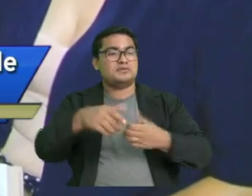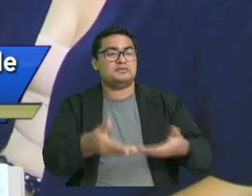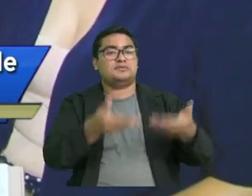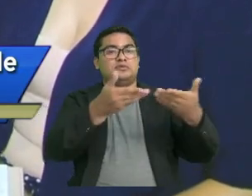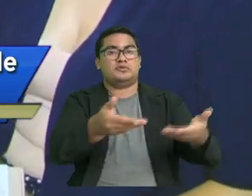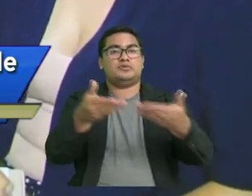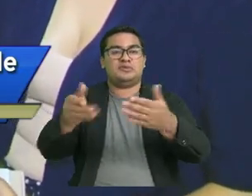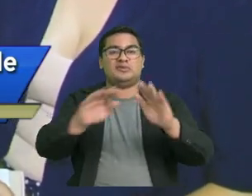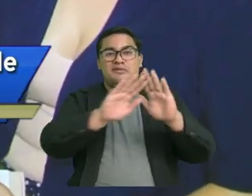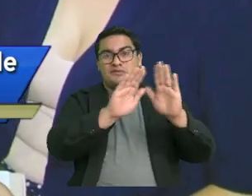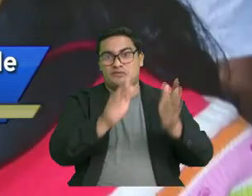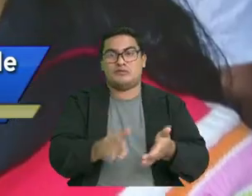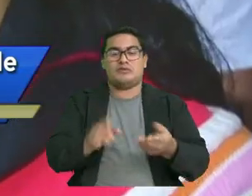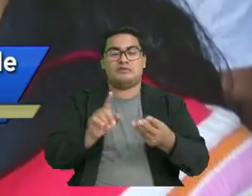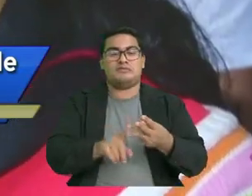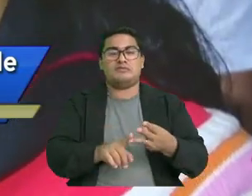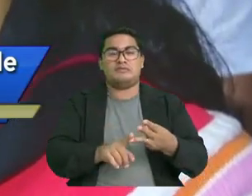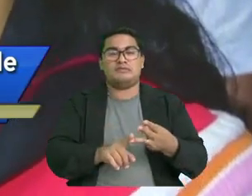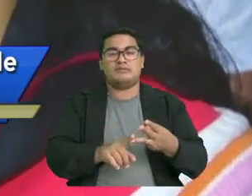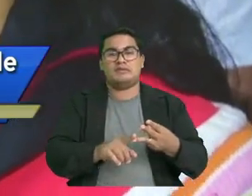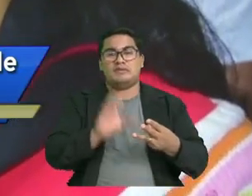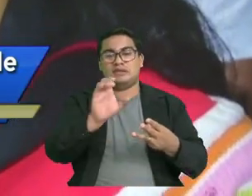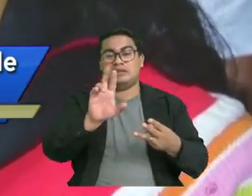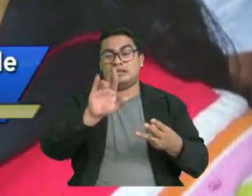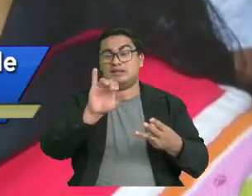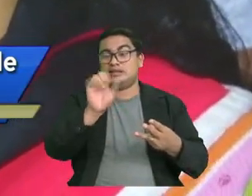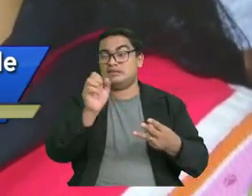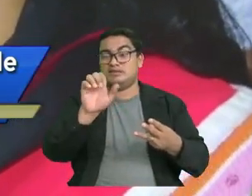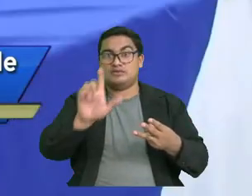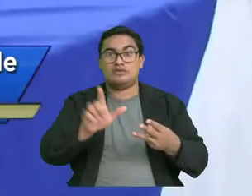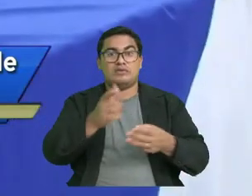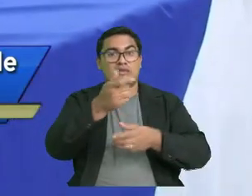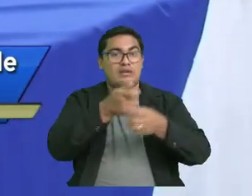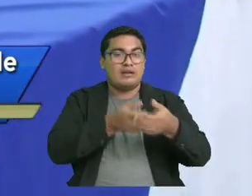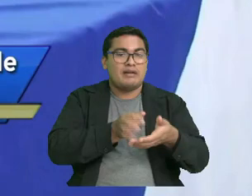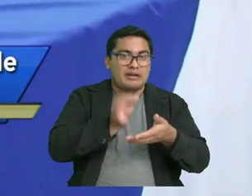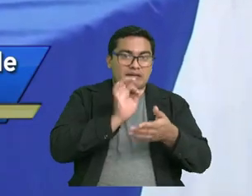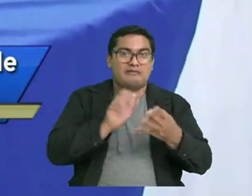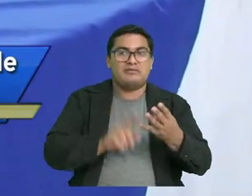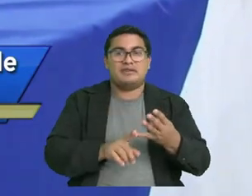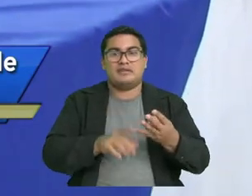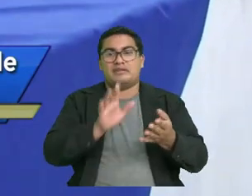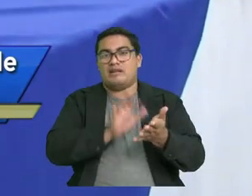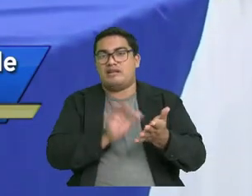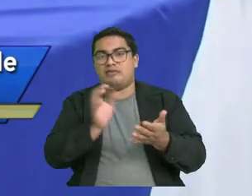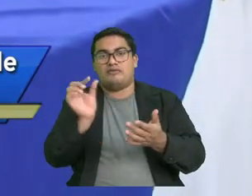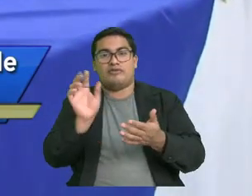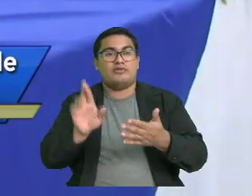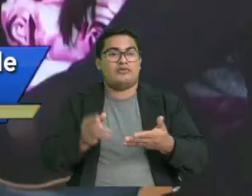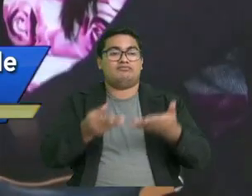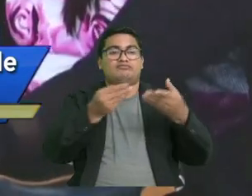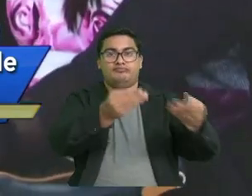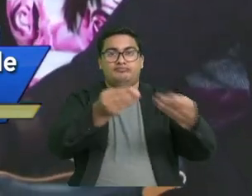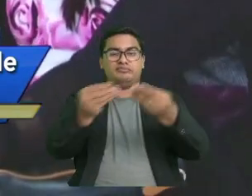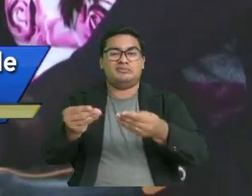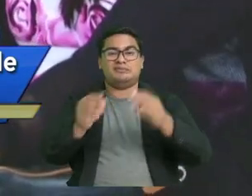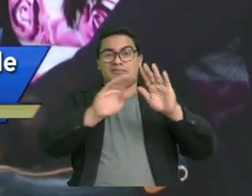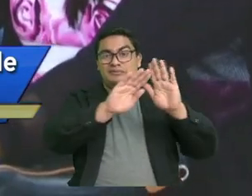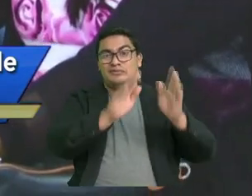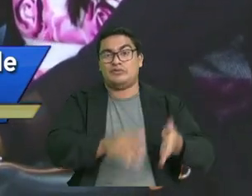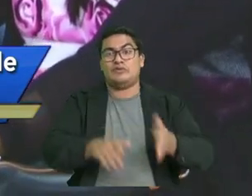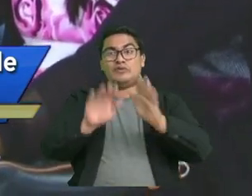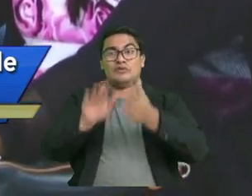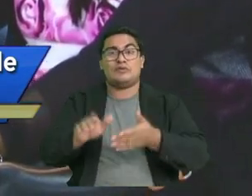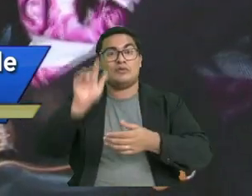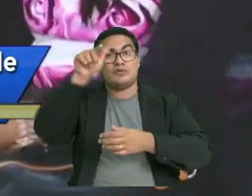que aquí pasaríamos hablando todo el día, porque recientemente se estuvieron entregando bonos de parte del